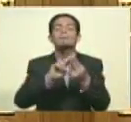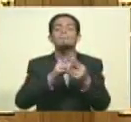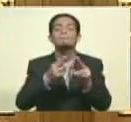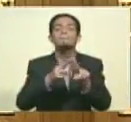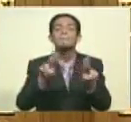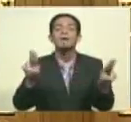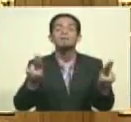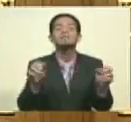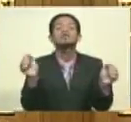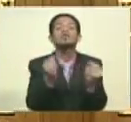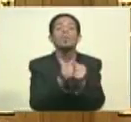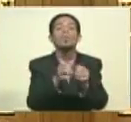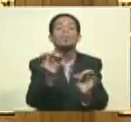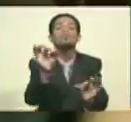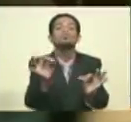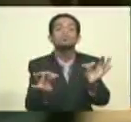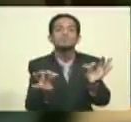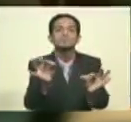con justicia.